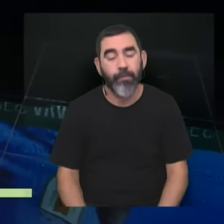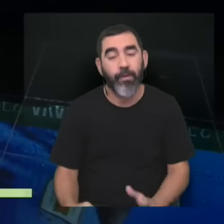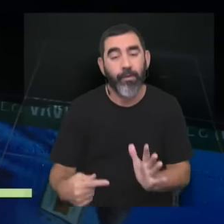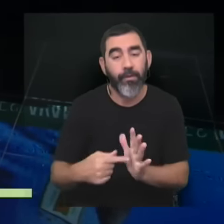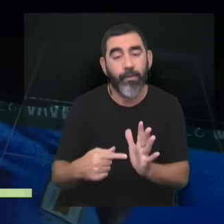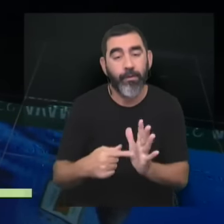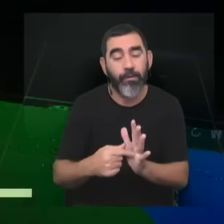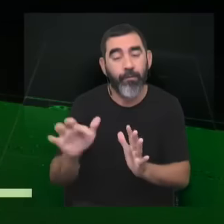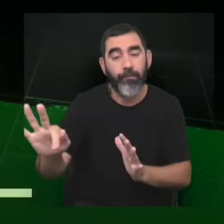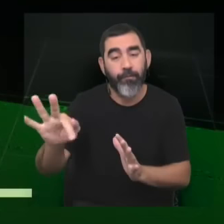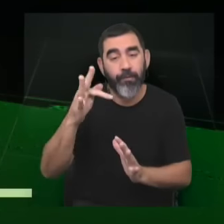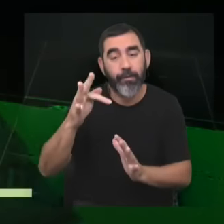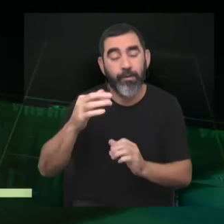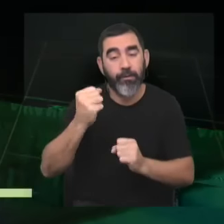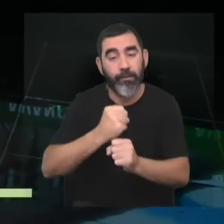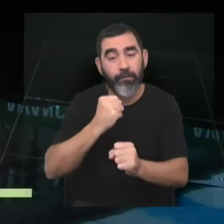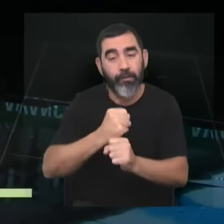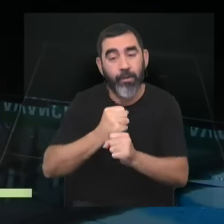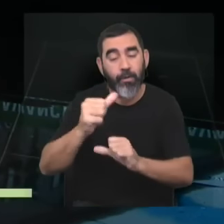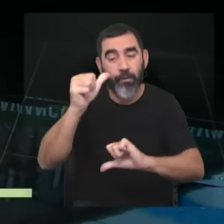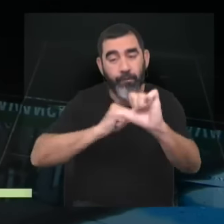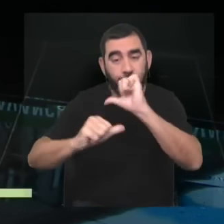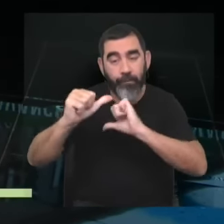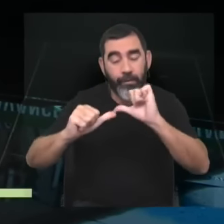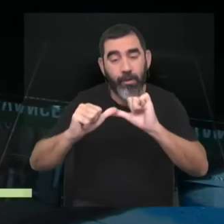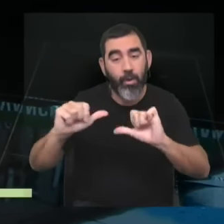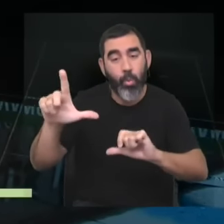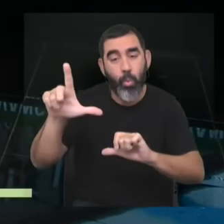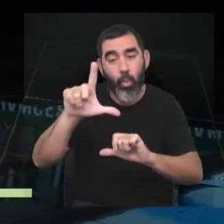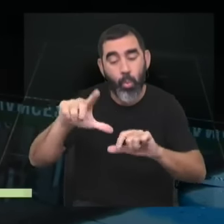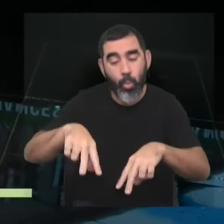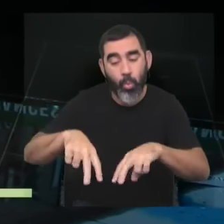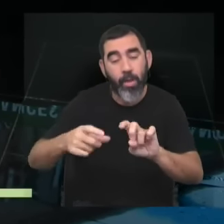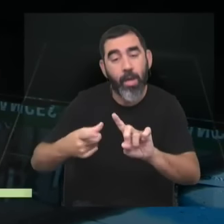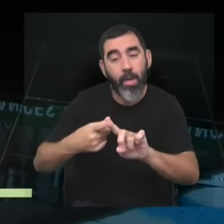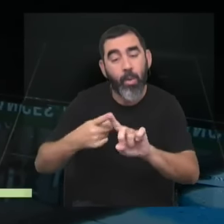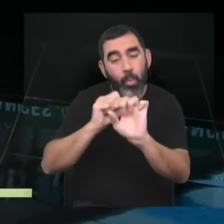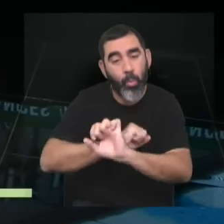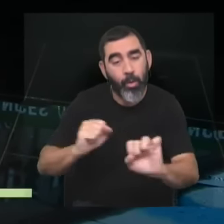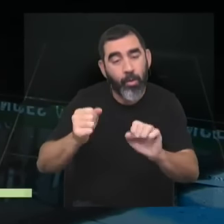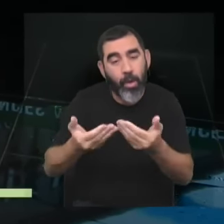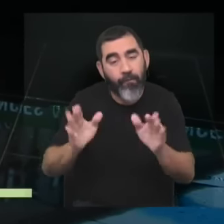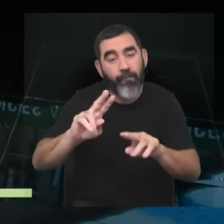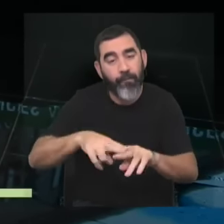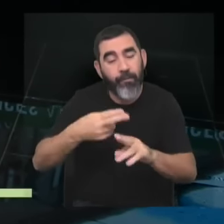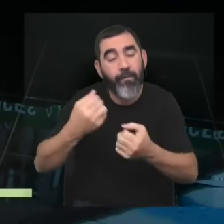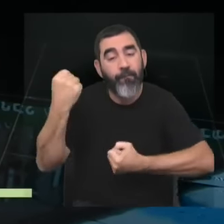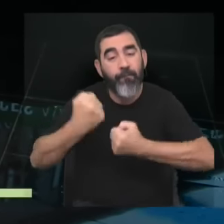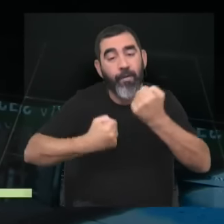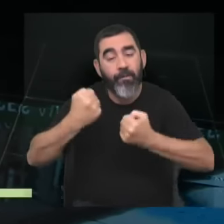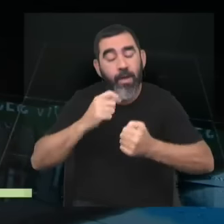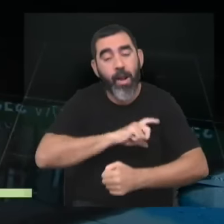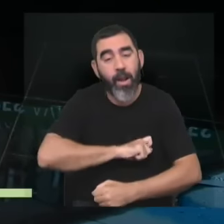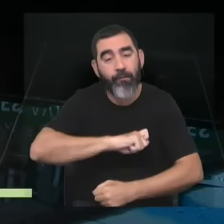la Federación de obreros y empleados de la bebida va a analizar este lunes un acuerdo que permitiría reabrir la fábrica de la